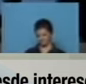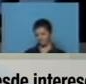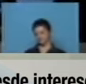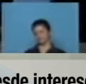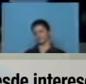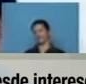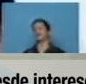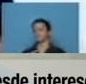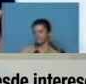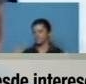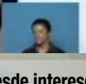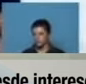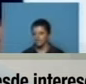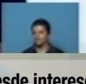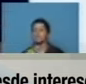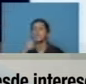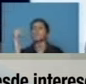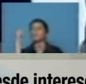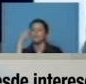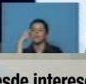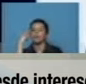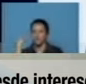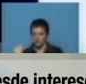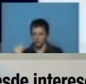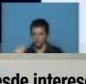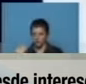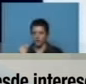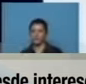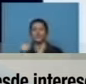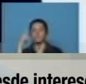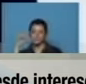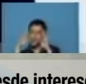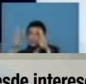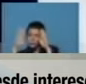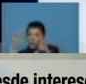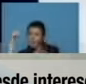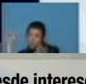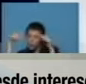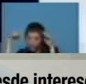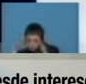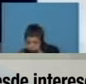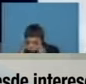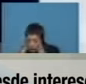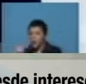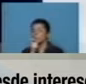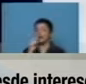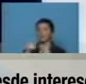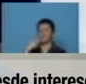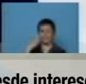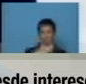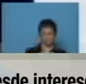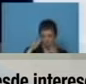entonces, ¿qué es lo que debemos tener en cuenta? No aferrarnos a dogmas, Porque los que nos acusan a nosotros de